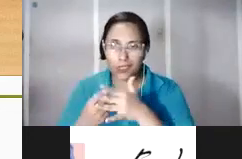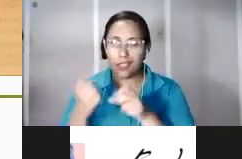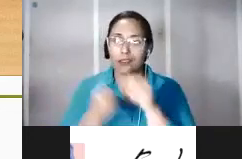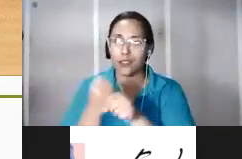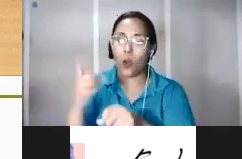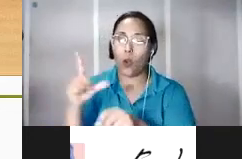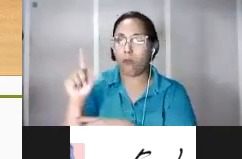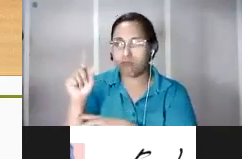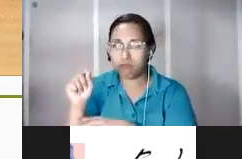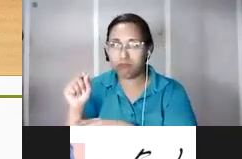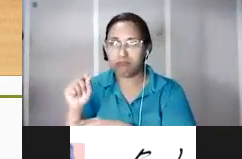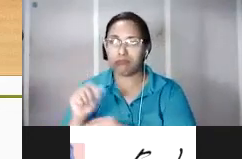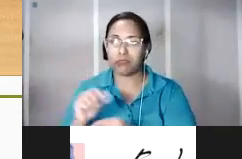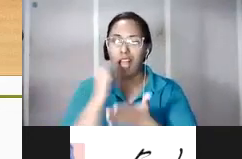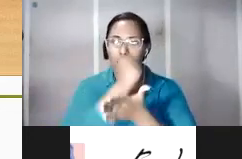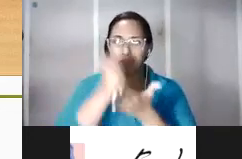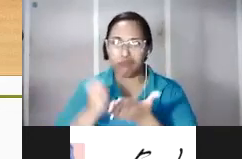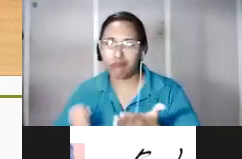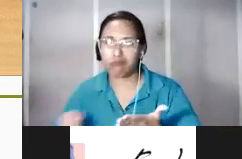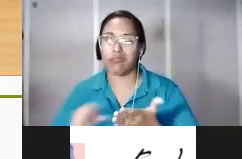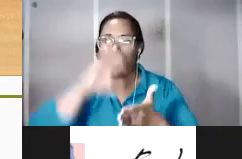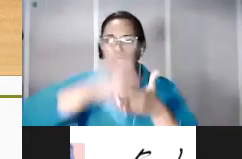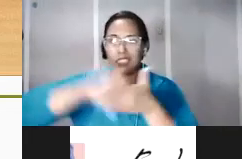blanquear los carnavales.